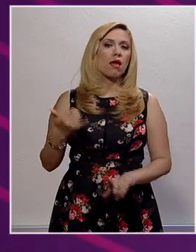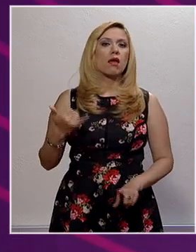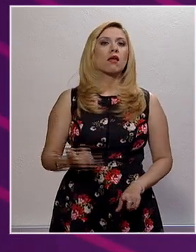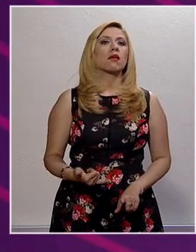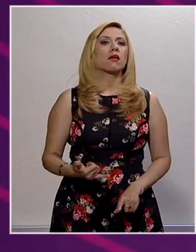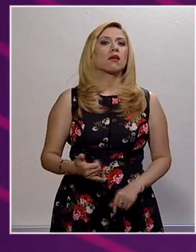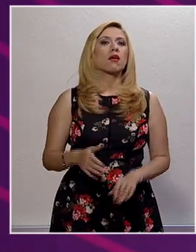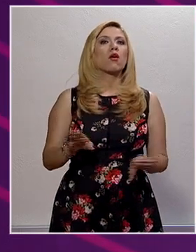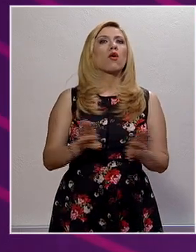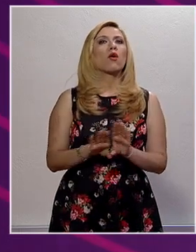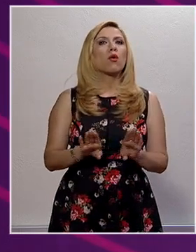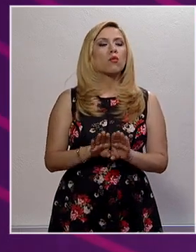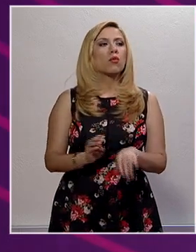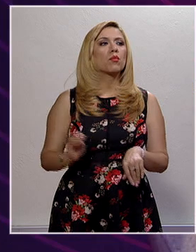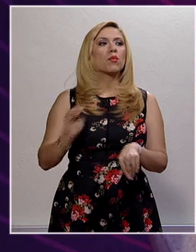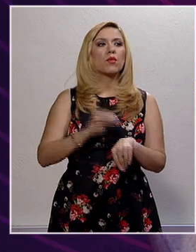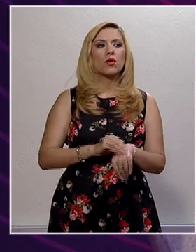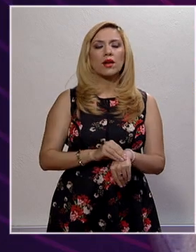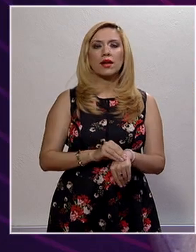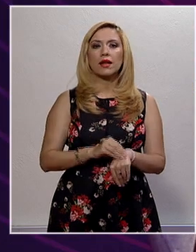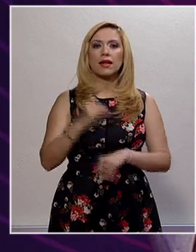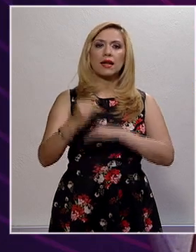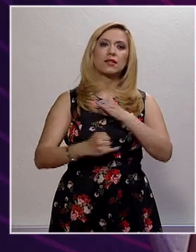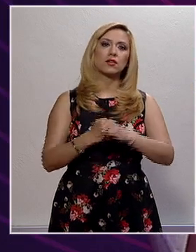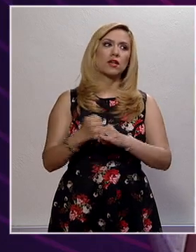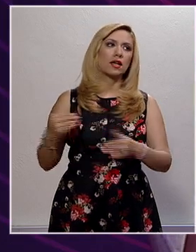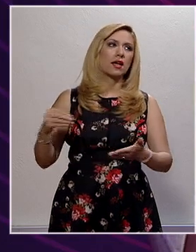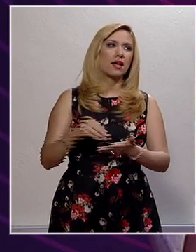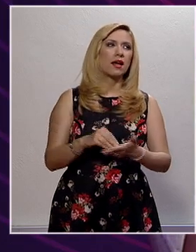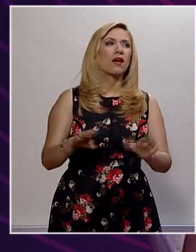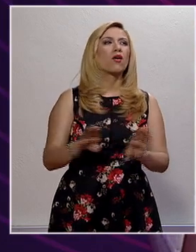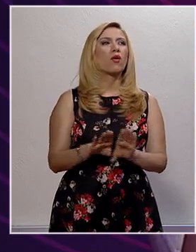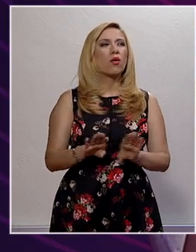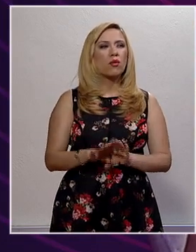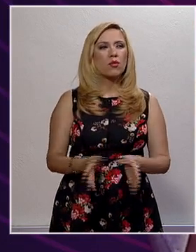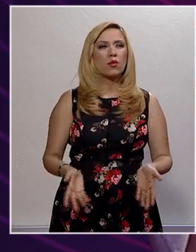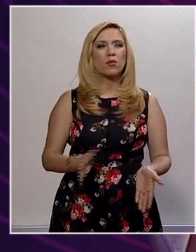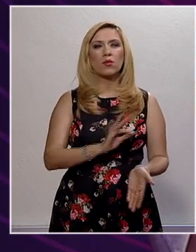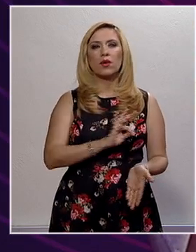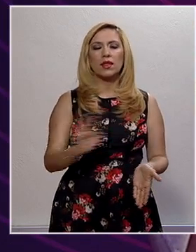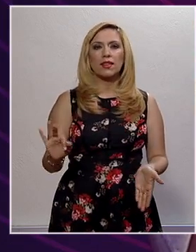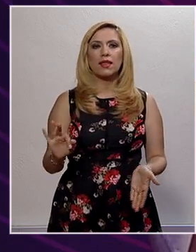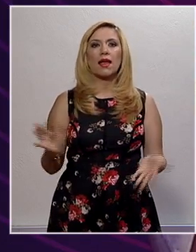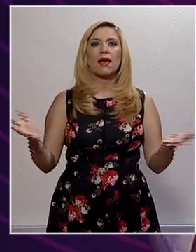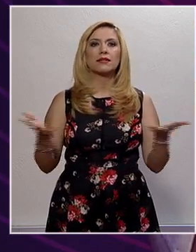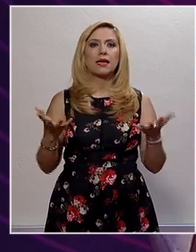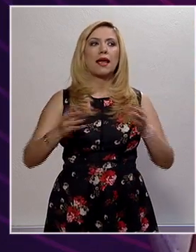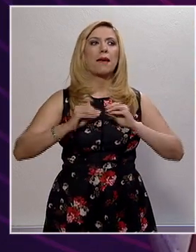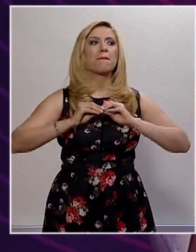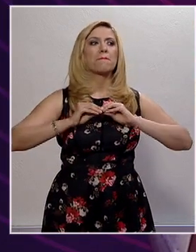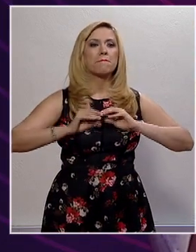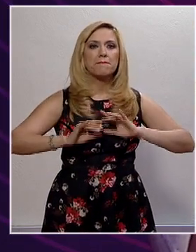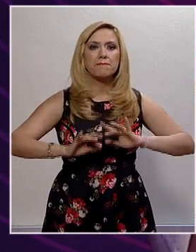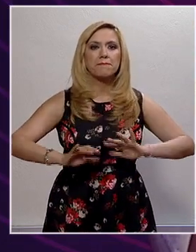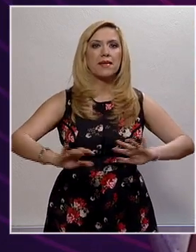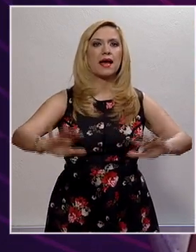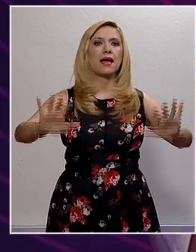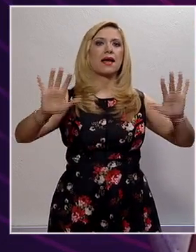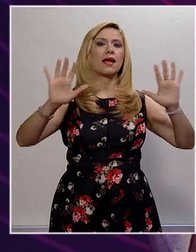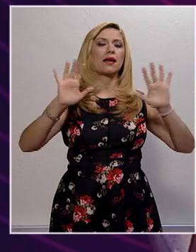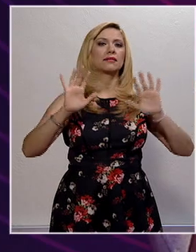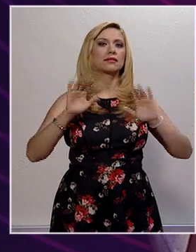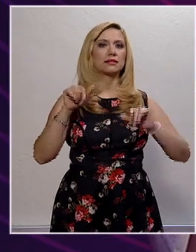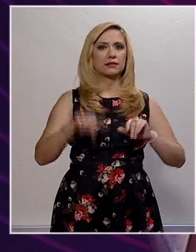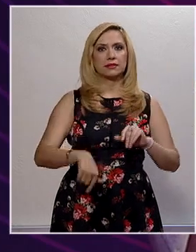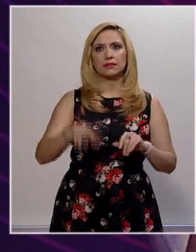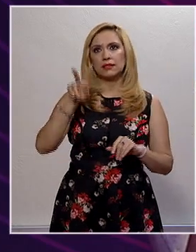sobre cómo implementar estos estándares internacionales, ¿no? Cómo lograr que se expandan, además de medios de difusión